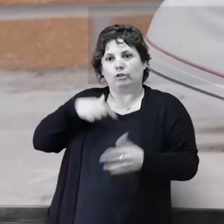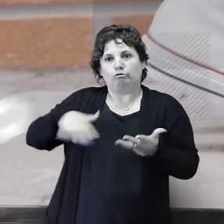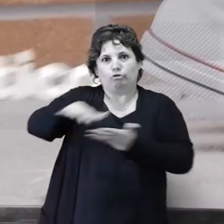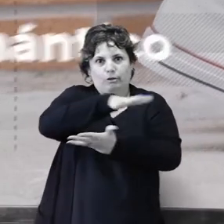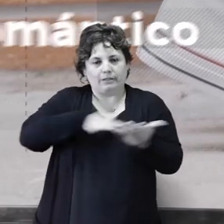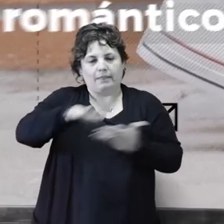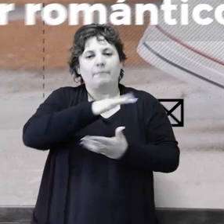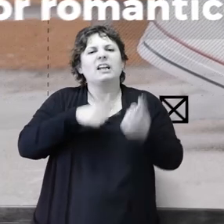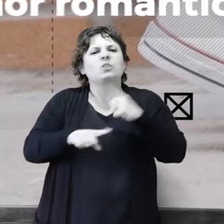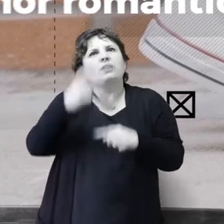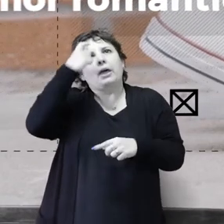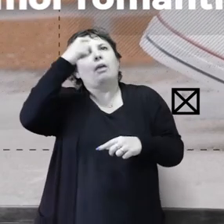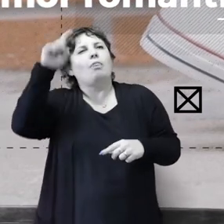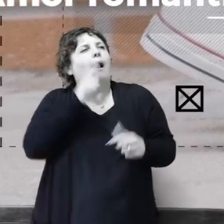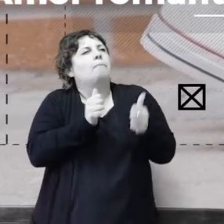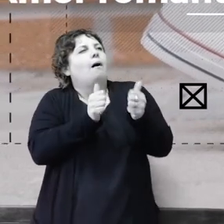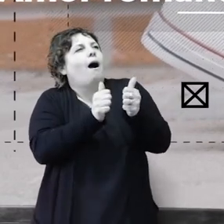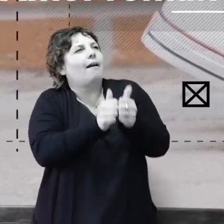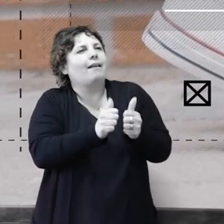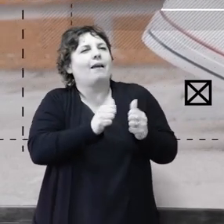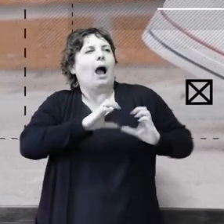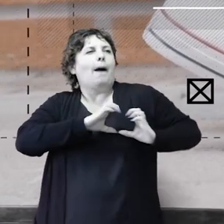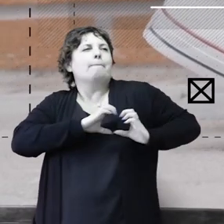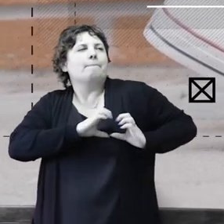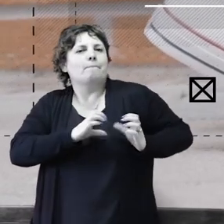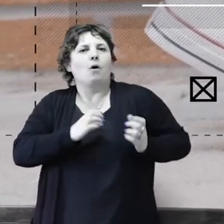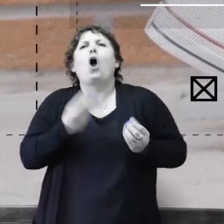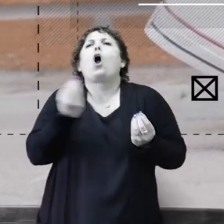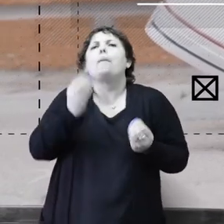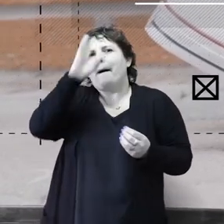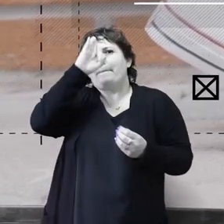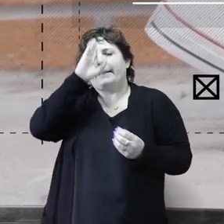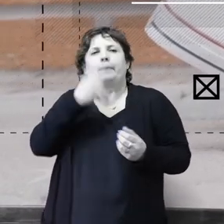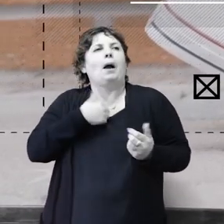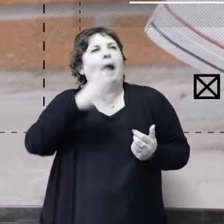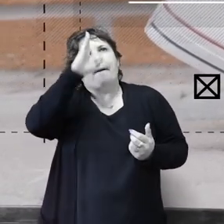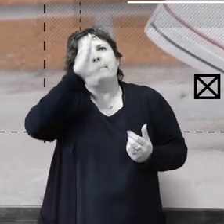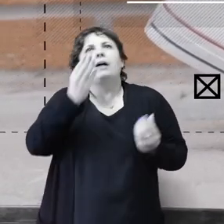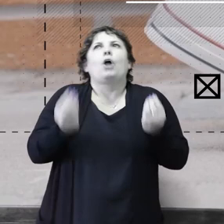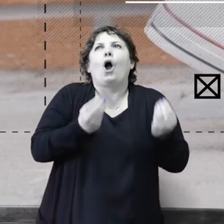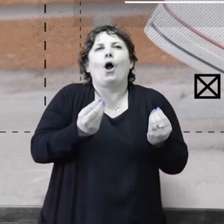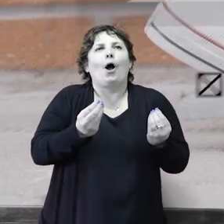cuáles son esos ideales de pareja, de amor? ¿Cómo aprendemos? ¿Cómo aprendemos a